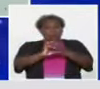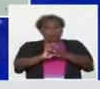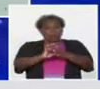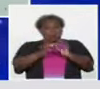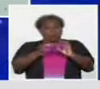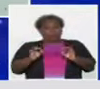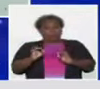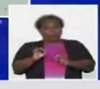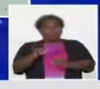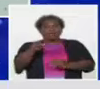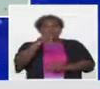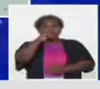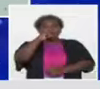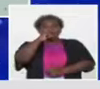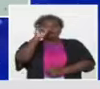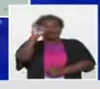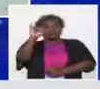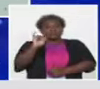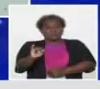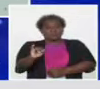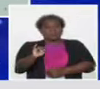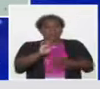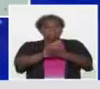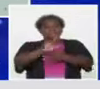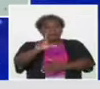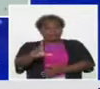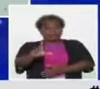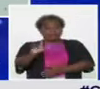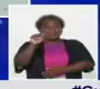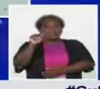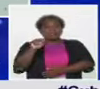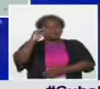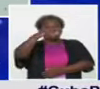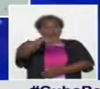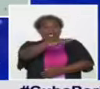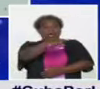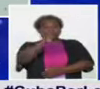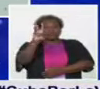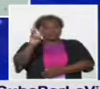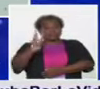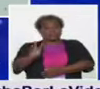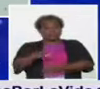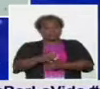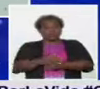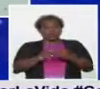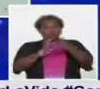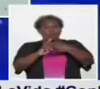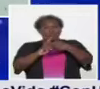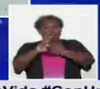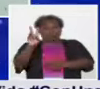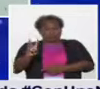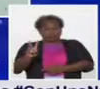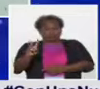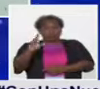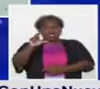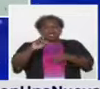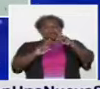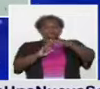con 6 cada uno, Mariel y Bahía Honda con 3 cada uno, Guanajay 2 y Caimito